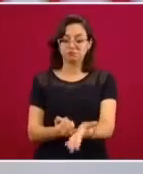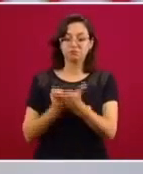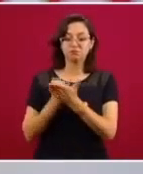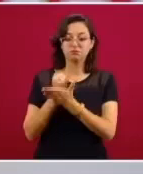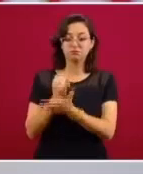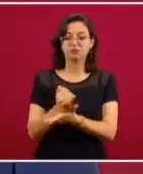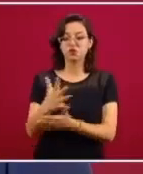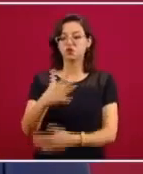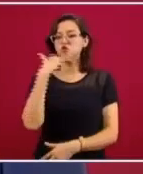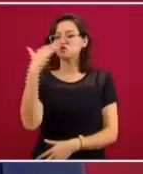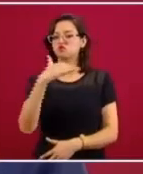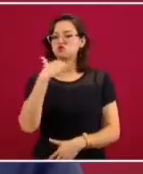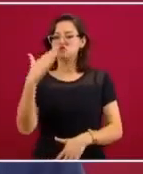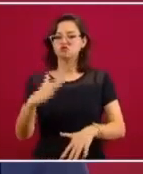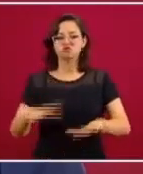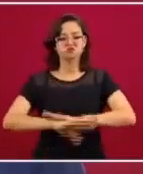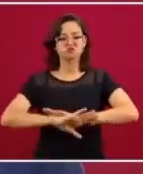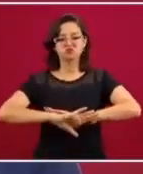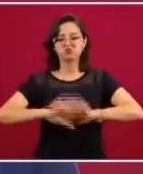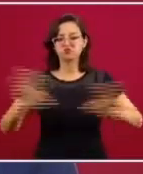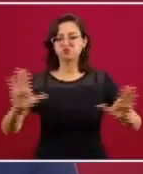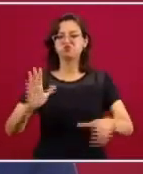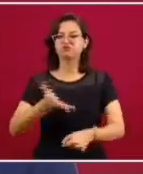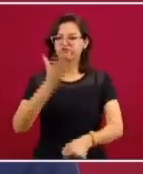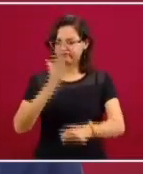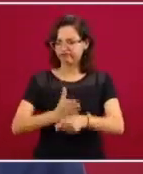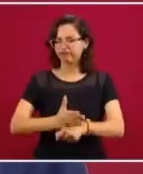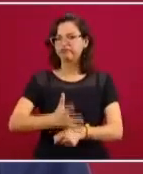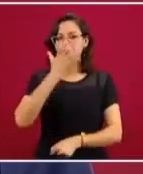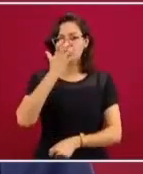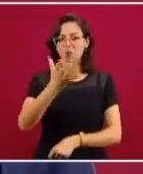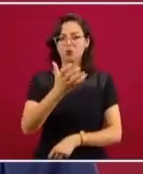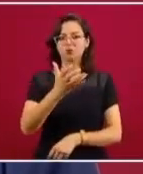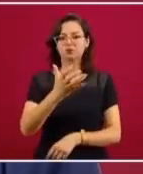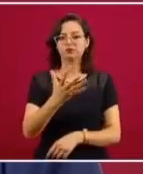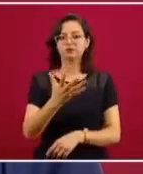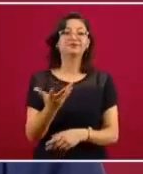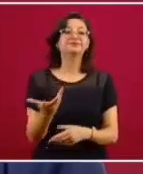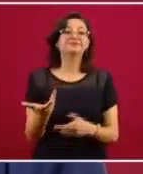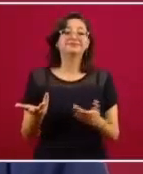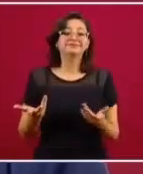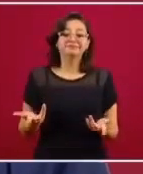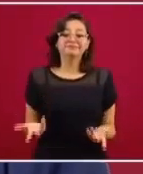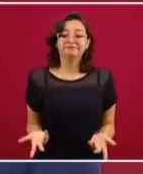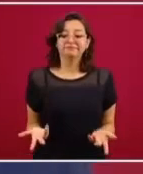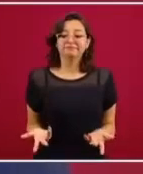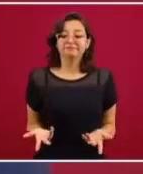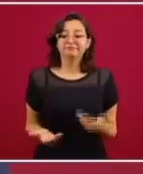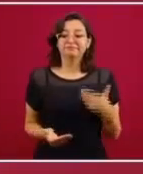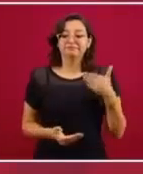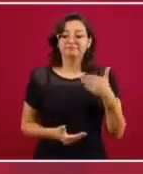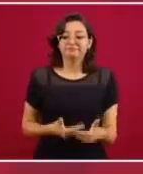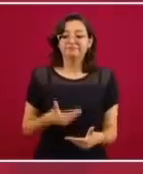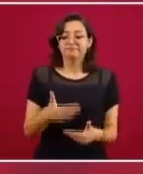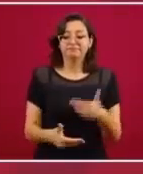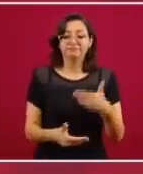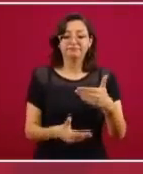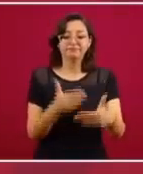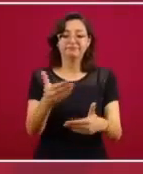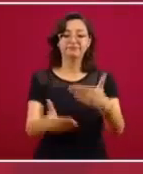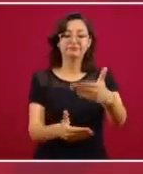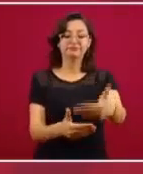cero corrupción, cero impunidad, pues hemos enfrentado, como ustedes